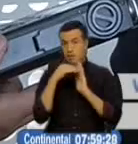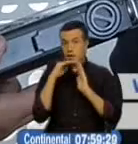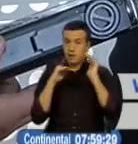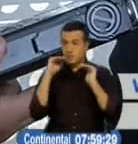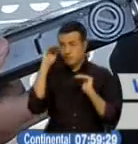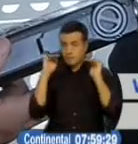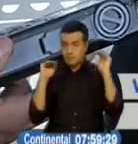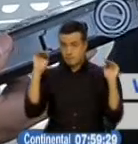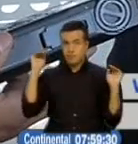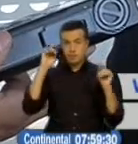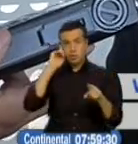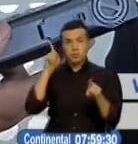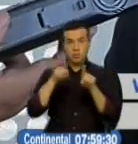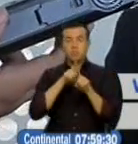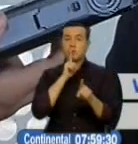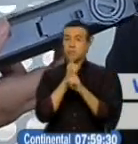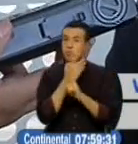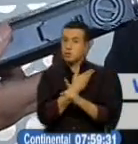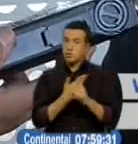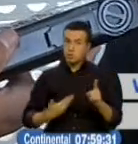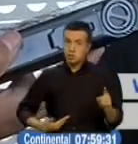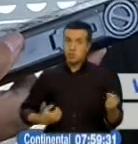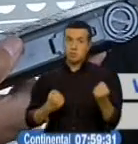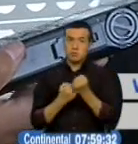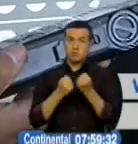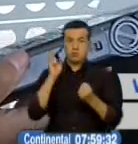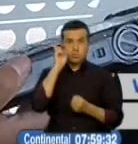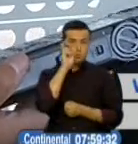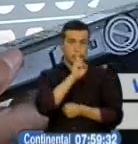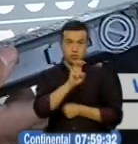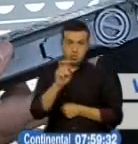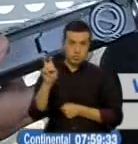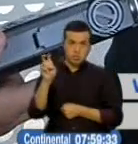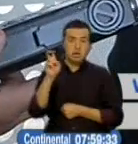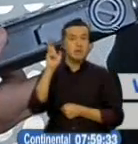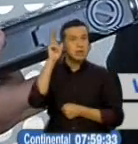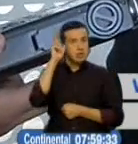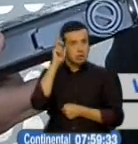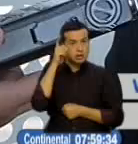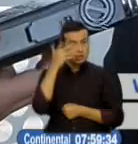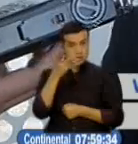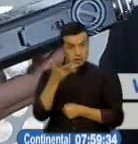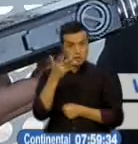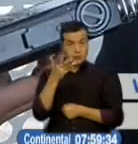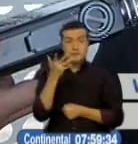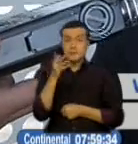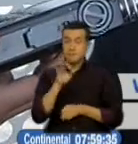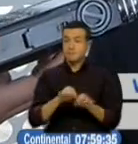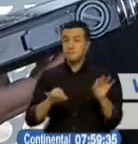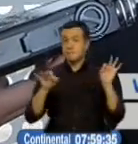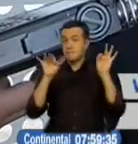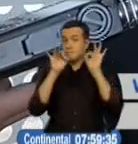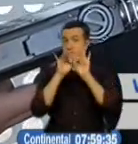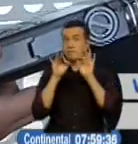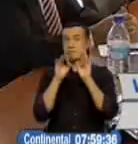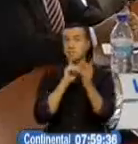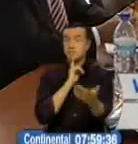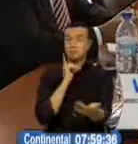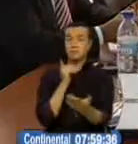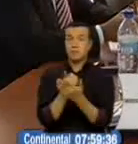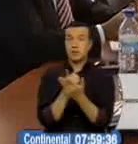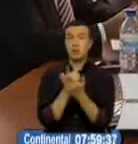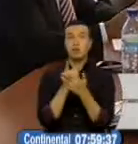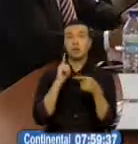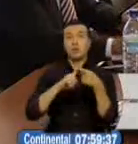Nosotros coincidimos con el presidente en que hay que apoyar al sector turístico y creemos que ese podría ser un mecanismo indispensable.